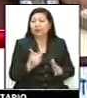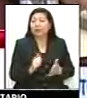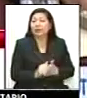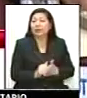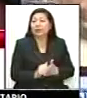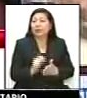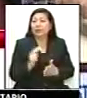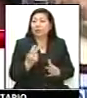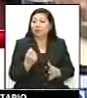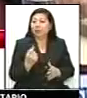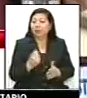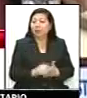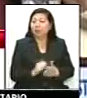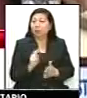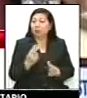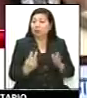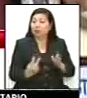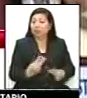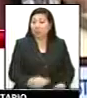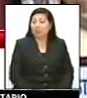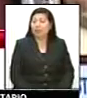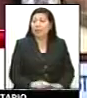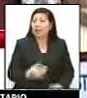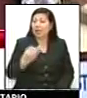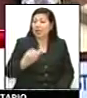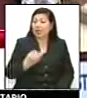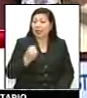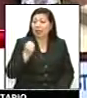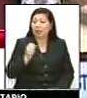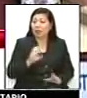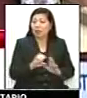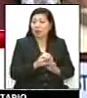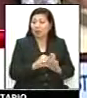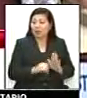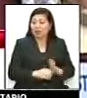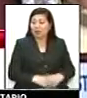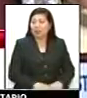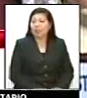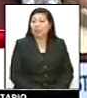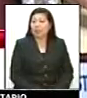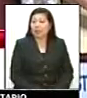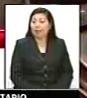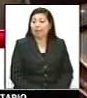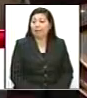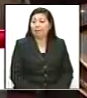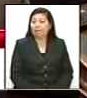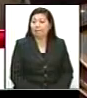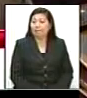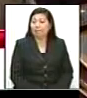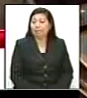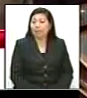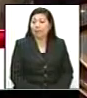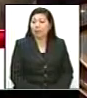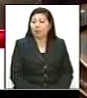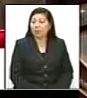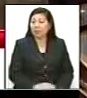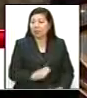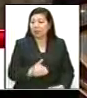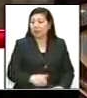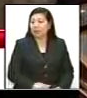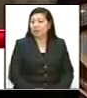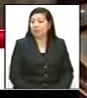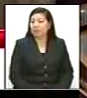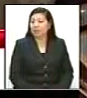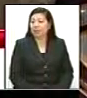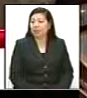periodo 2011-2012. Es especialista en Derecho Constitucional. Doctor Mesía, tiene usted la palabra. Bueno, muchas gracias a la Comisión